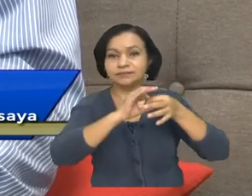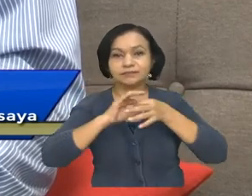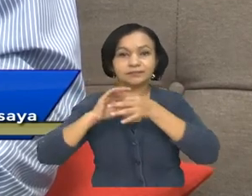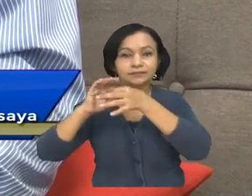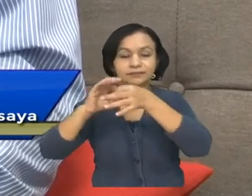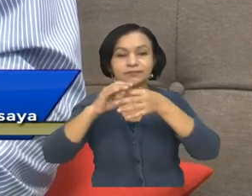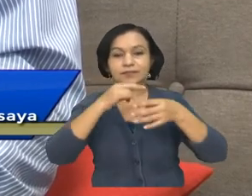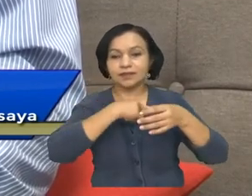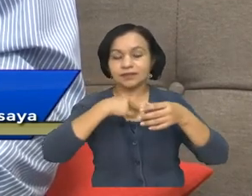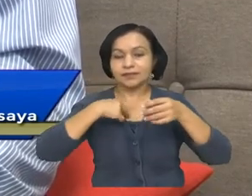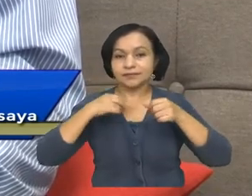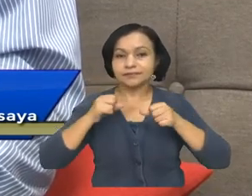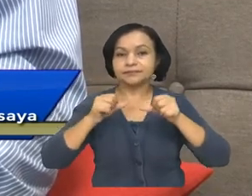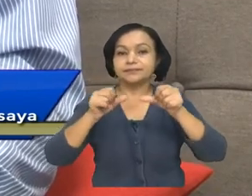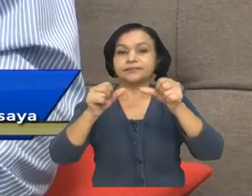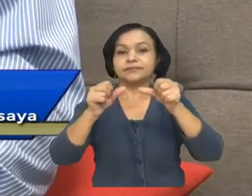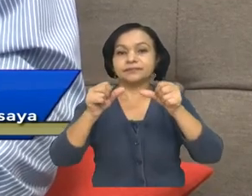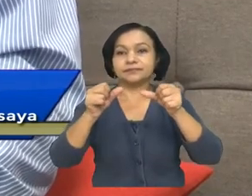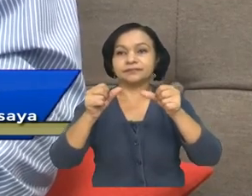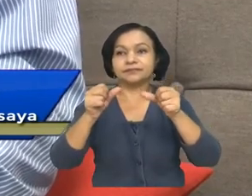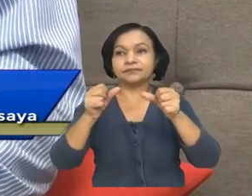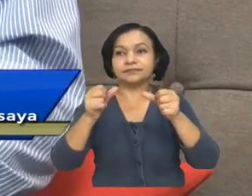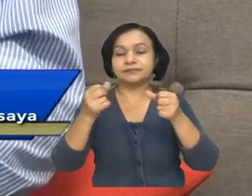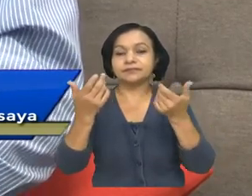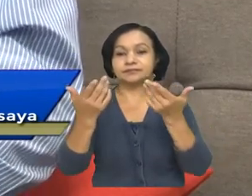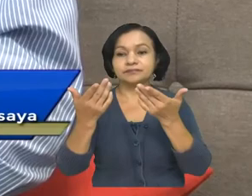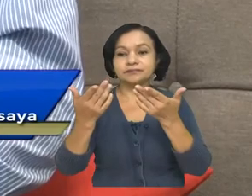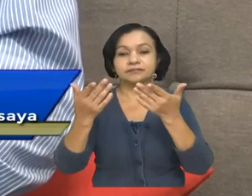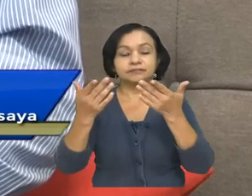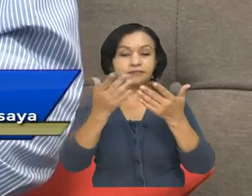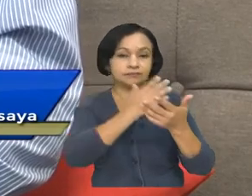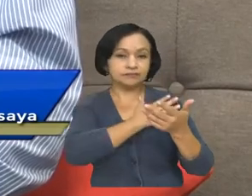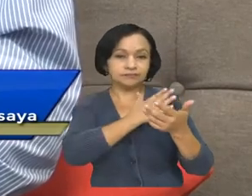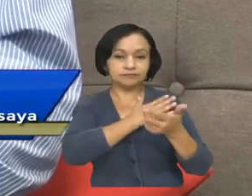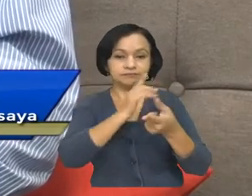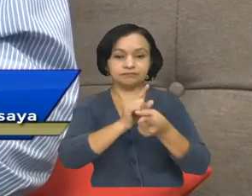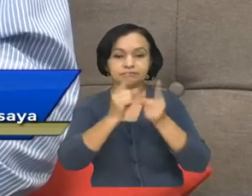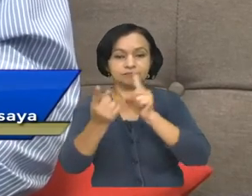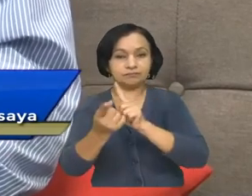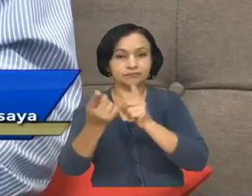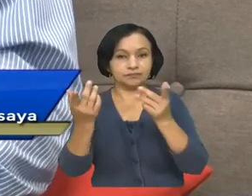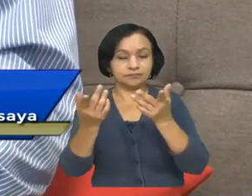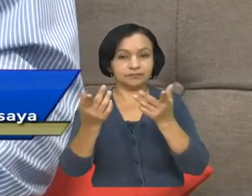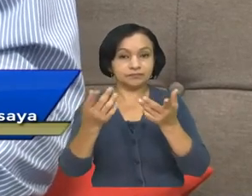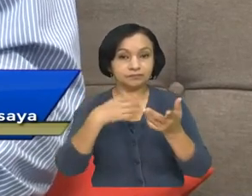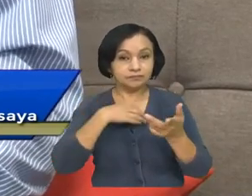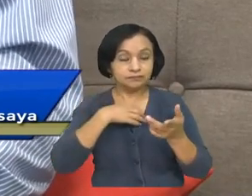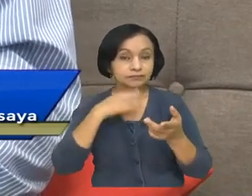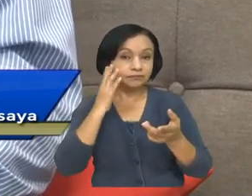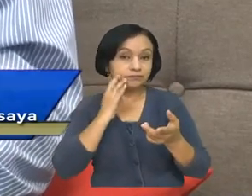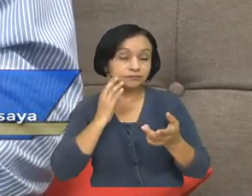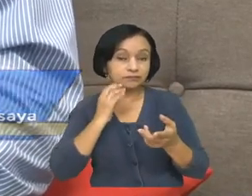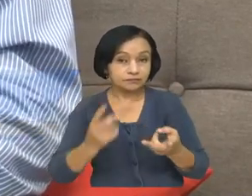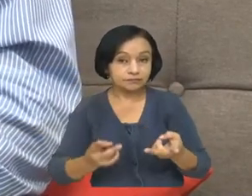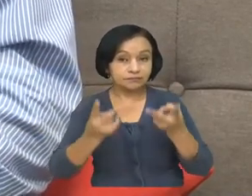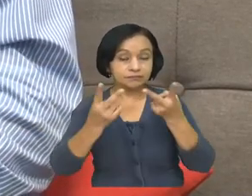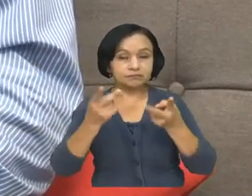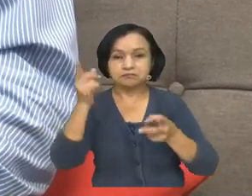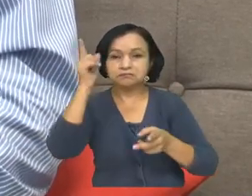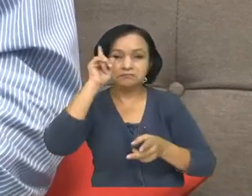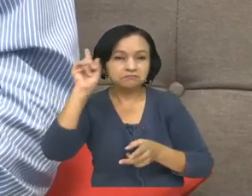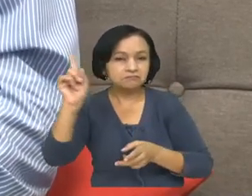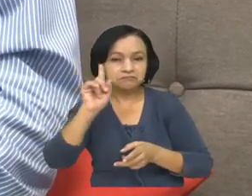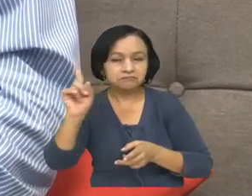sacar adelante que el derrocamiento de la dictadura. Porque yo te digo, quien no ha vivido eso, una dictadura no sabe lo